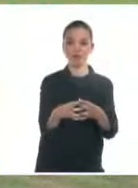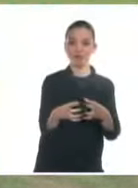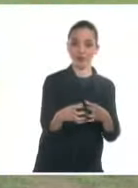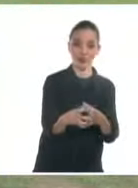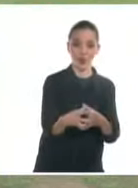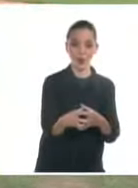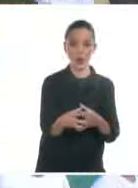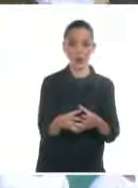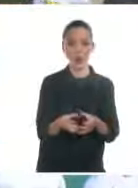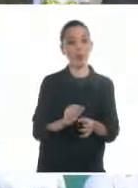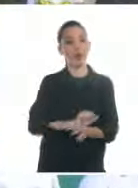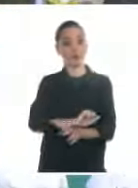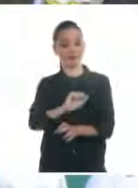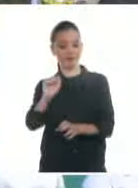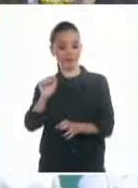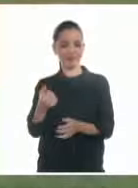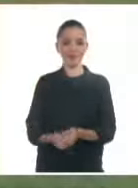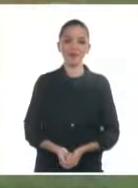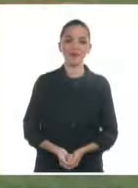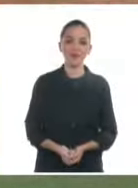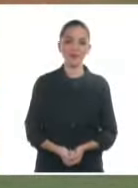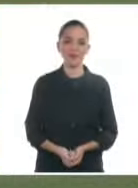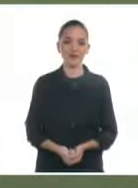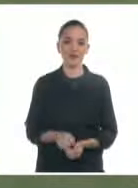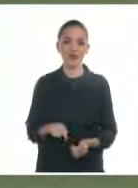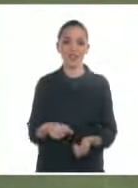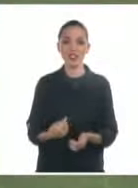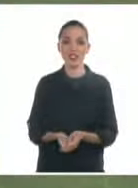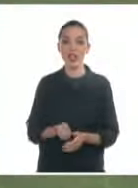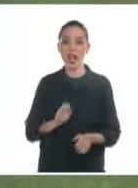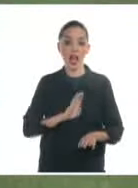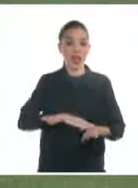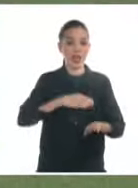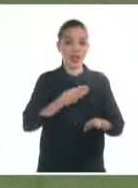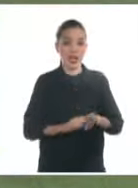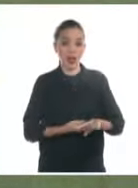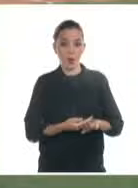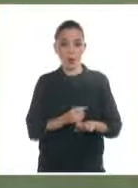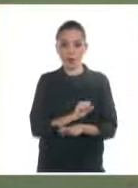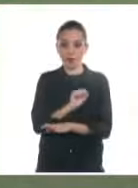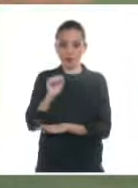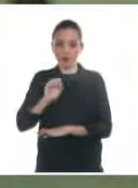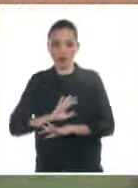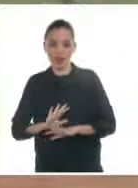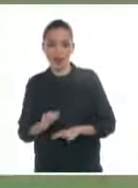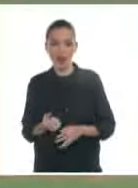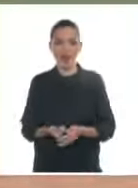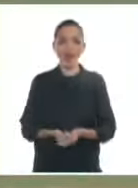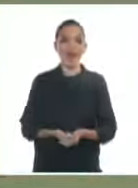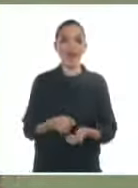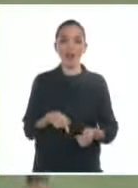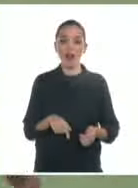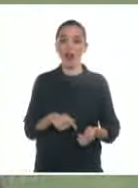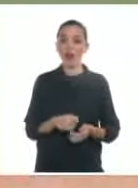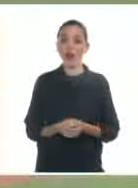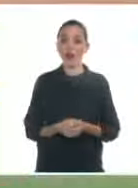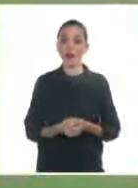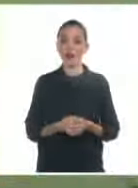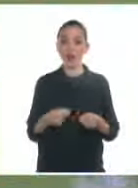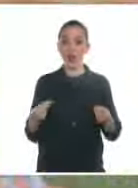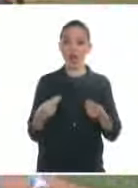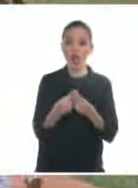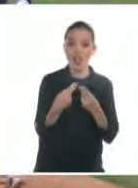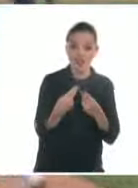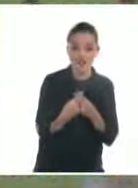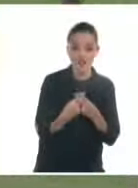salir del sótano. Tal es así que después de la victoria del primer desafío de los visitantes el martes y los enfrentamientos de miércoles y jueves,